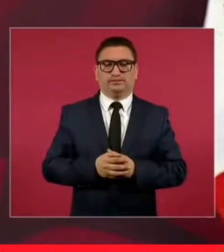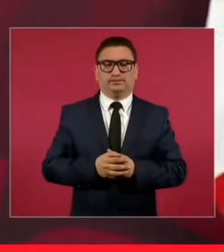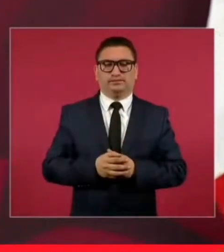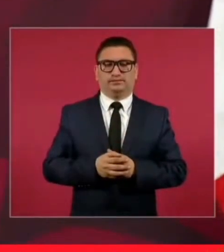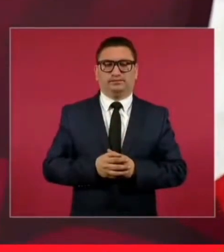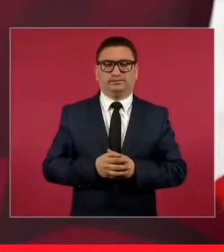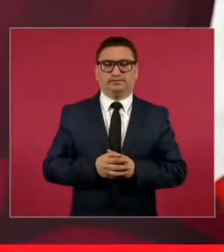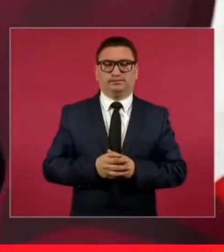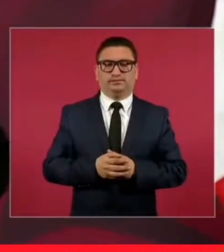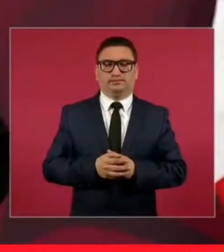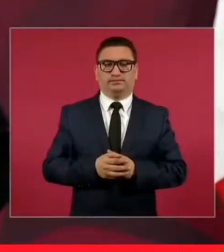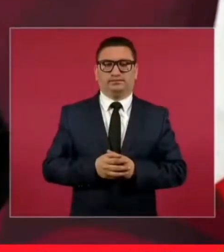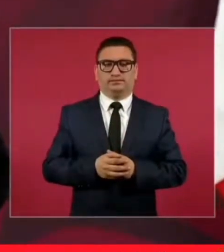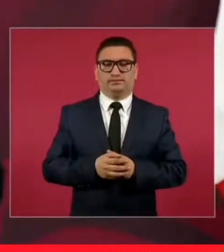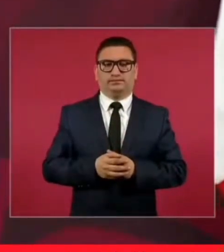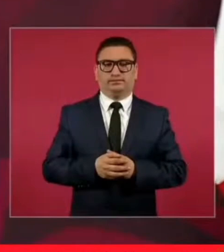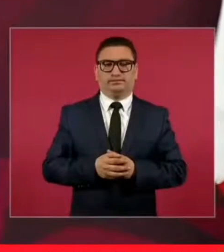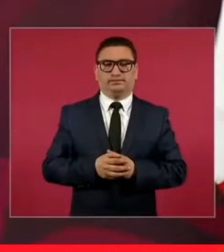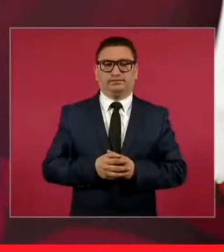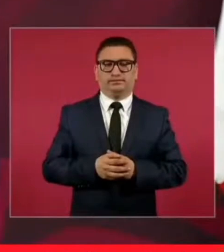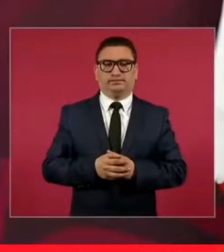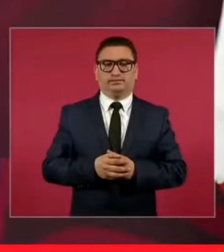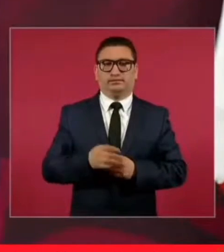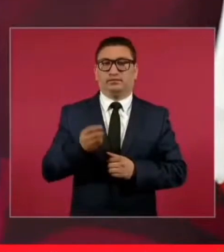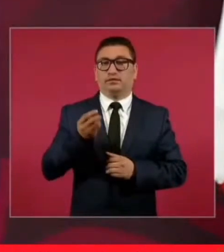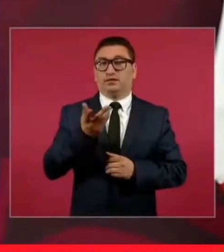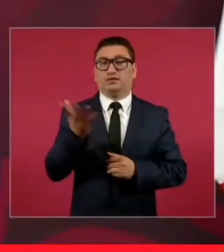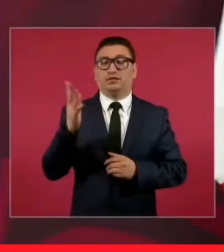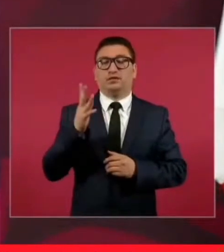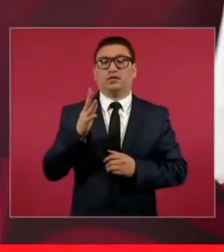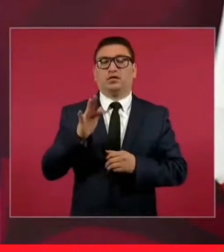a favor de las élites.